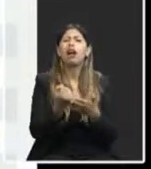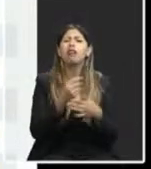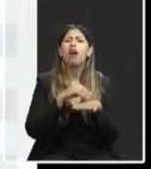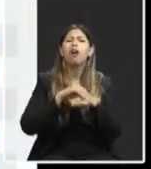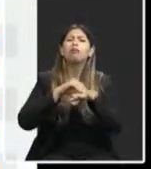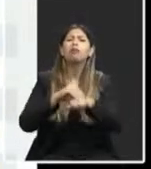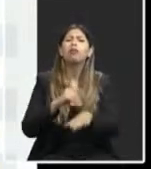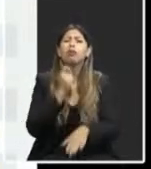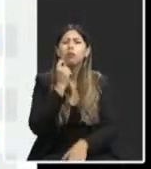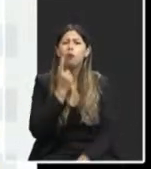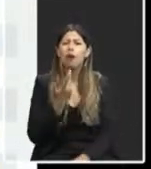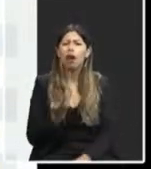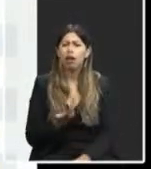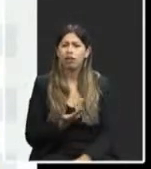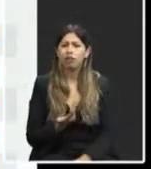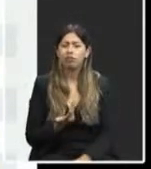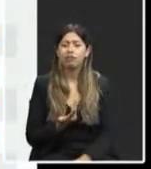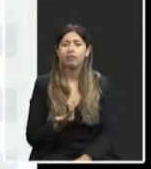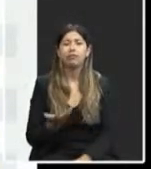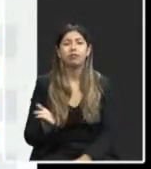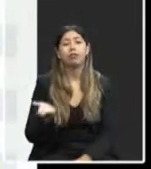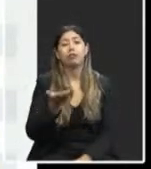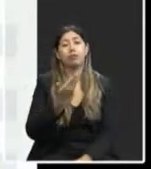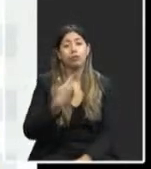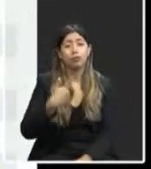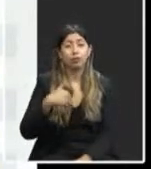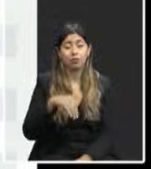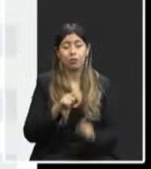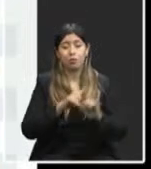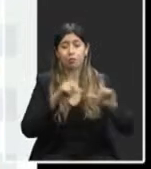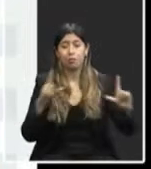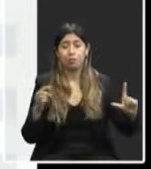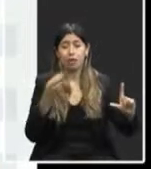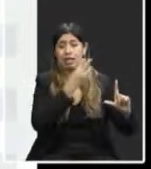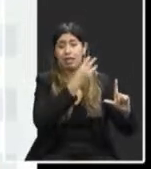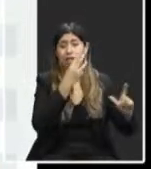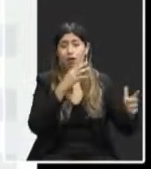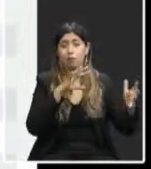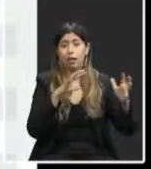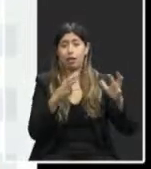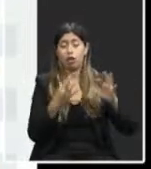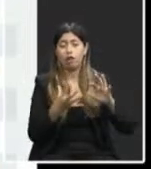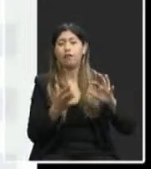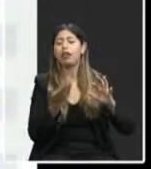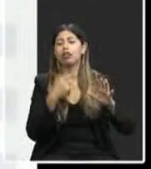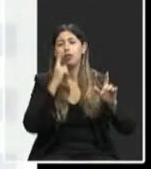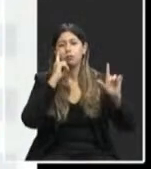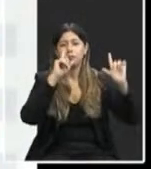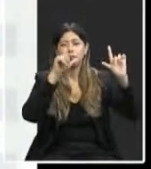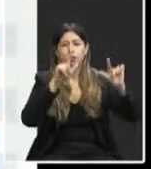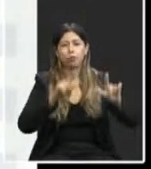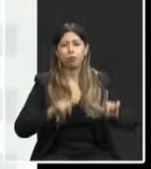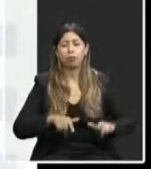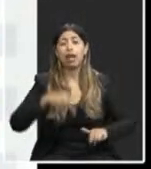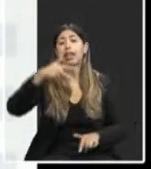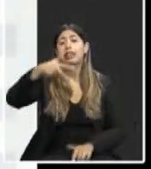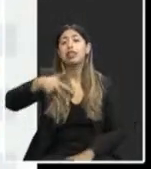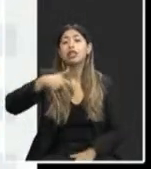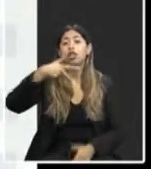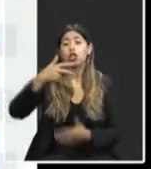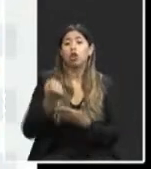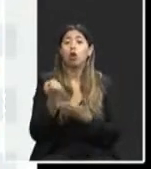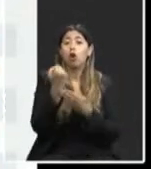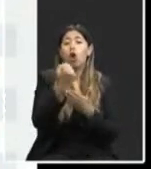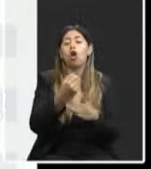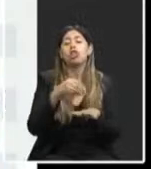contribuciones? Nosotros hemos, desde la plataforma global, hemos clasificado 18 contribuciones que